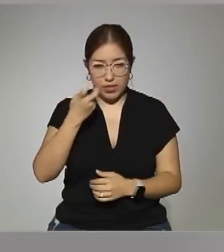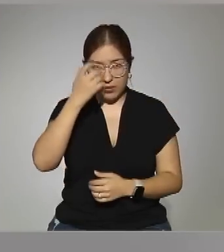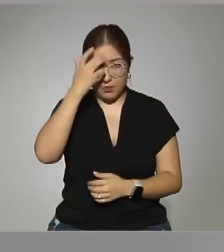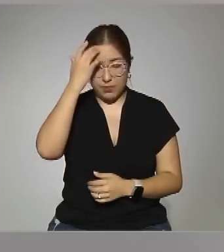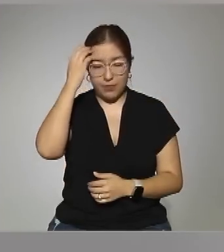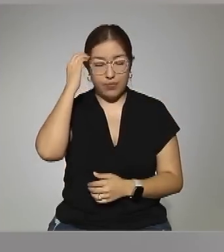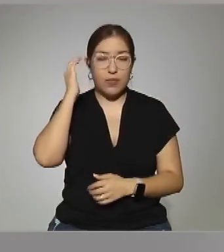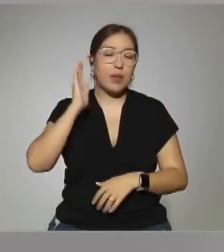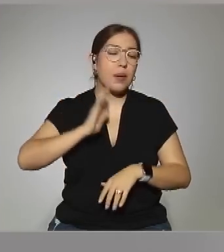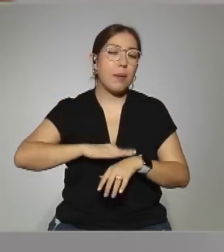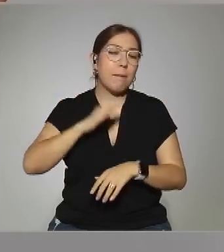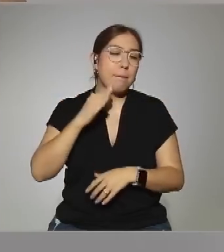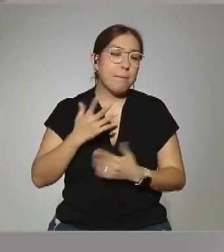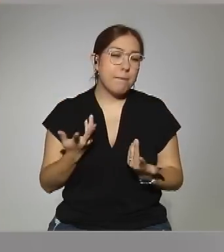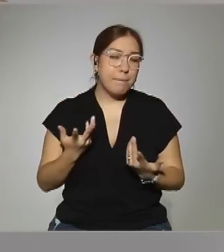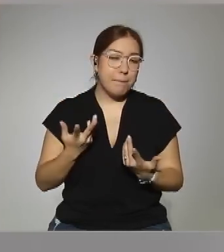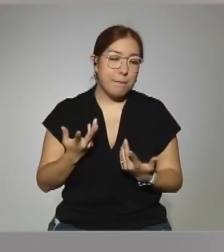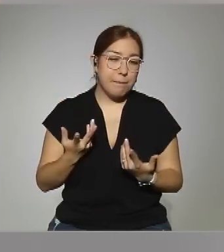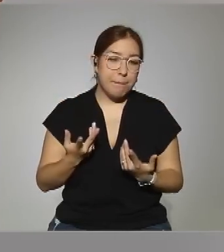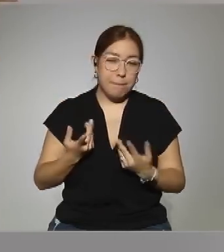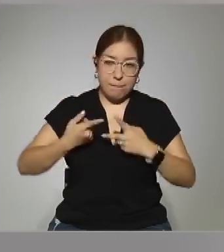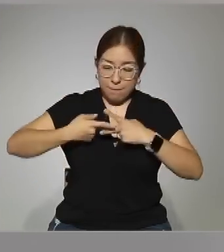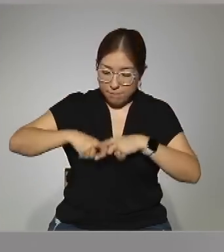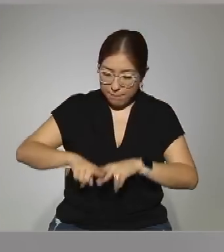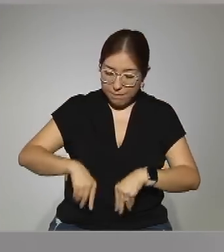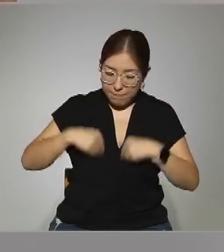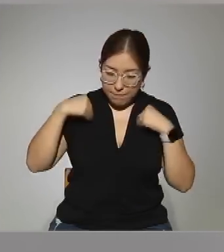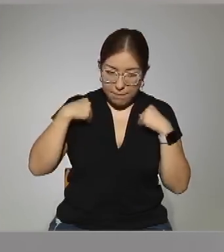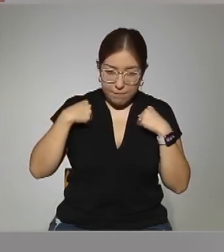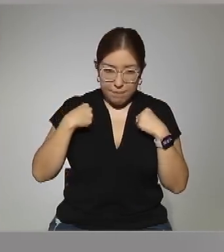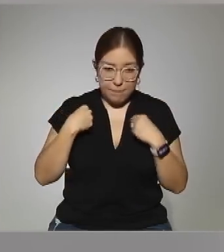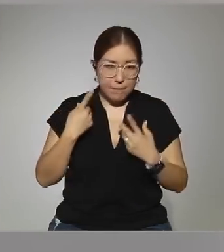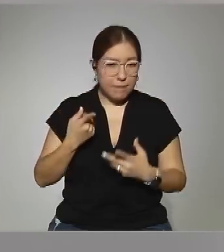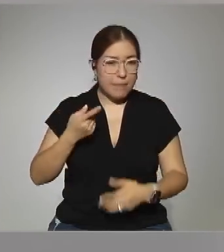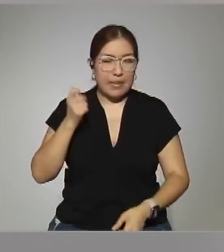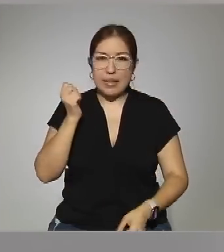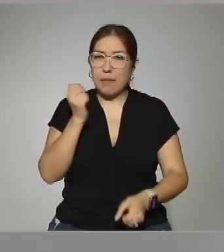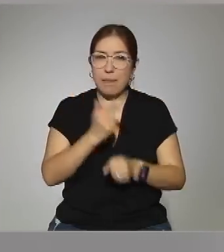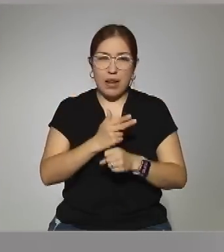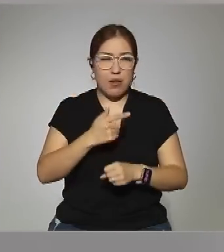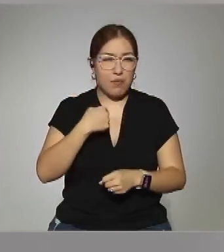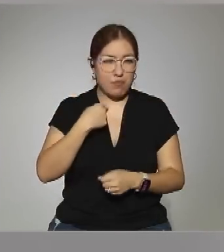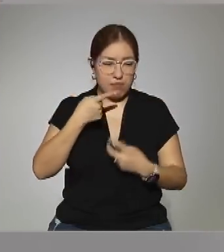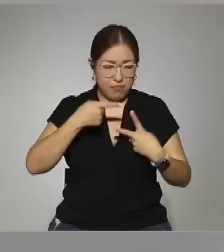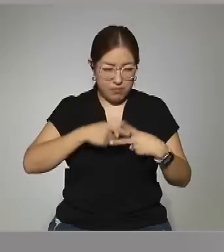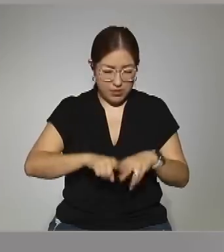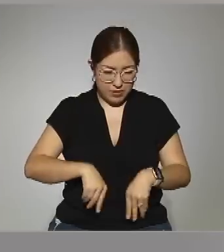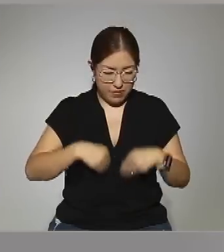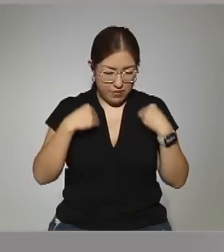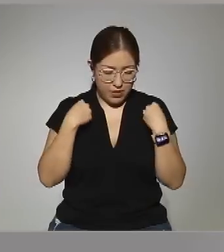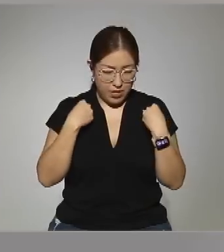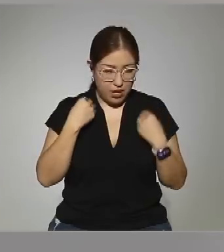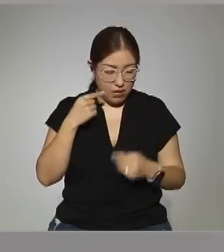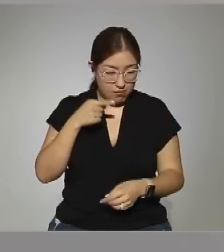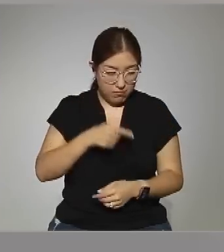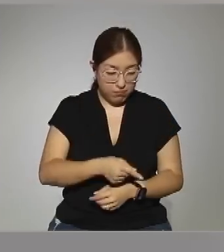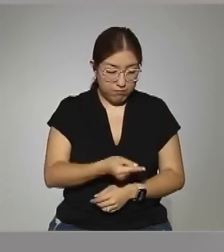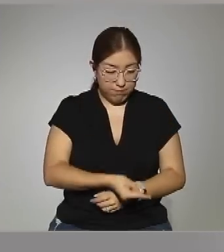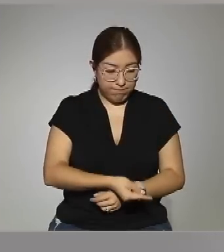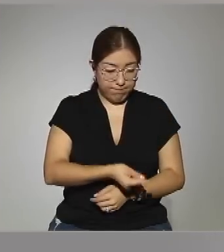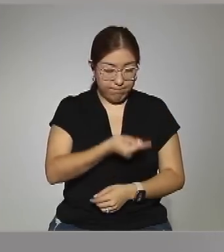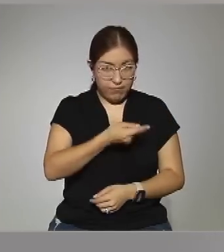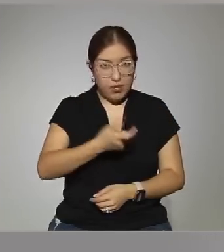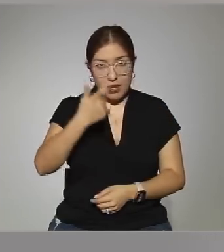Regularmente ocurre en inicios de la vida, a etapas muy tempranas, y evidentemente en ese momento, a